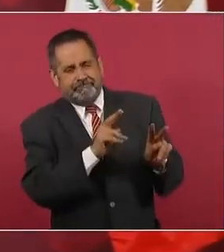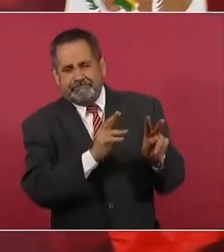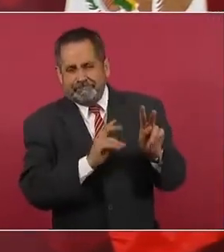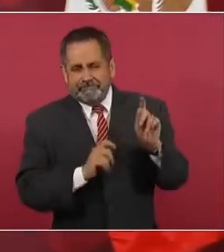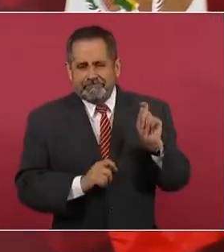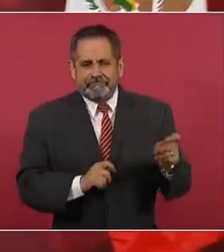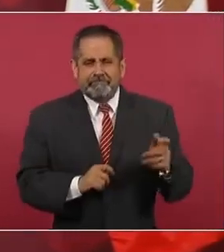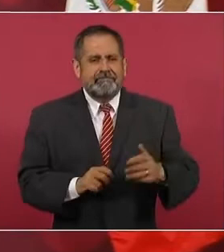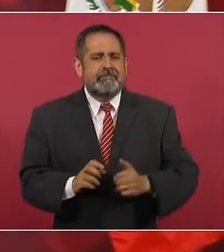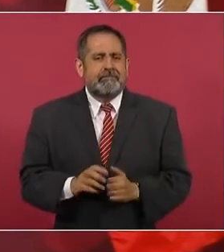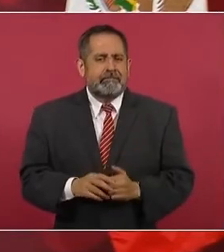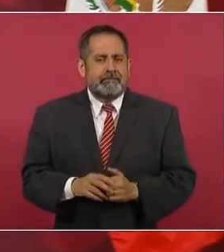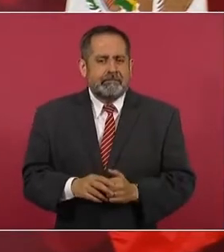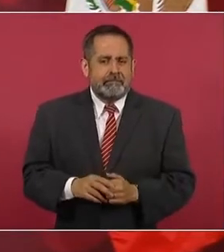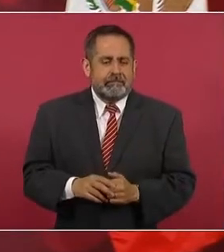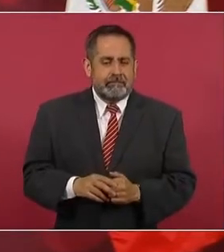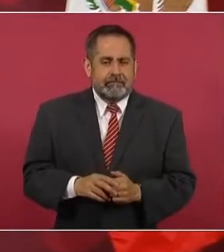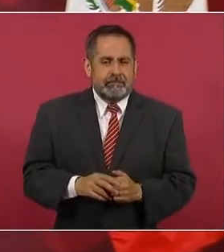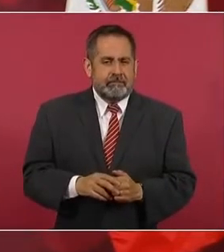de que no hay